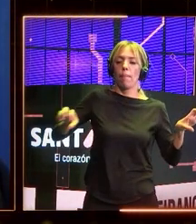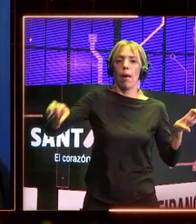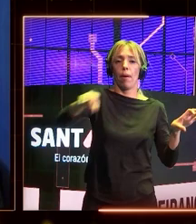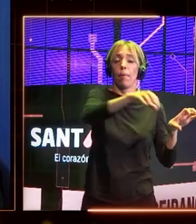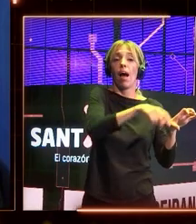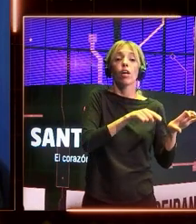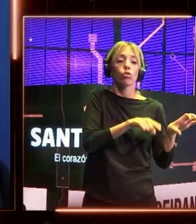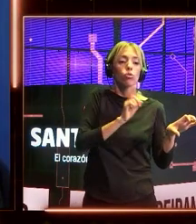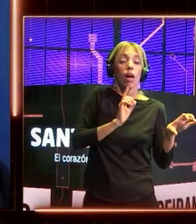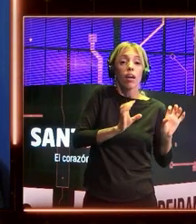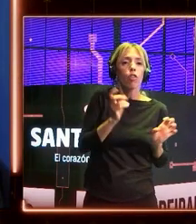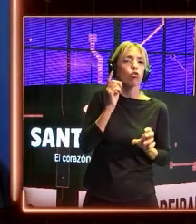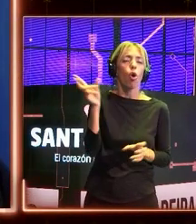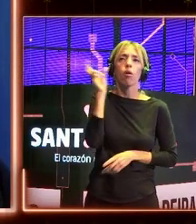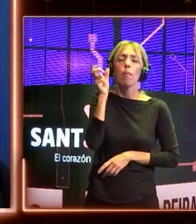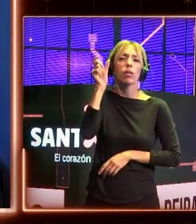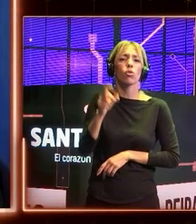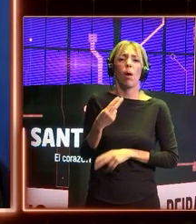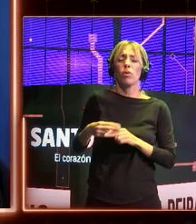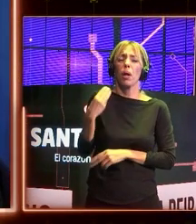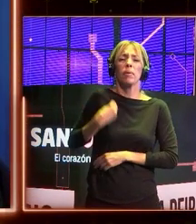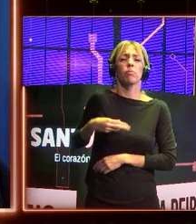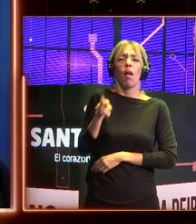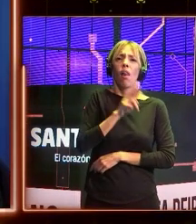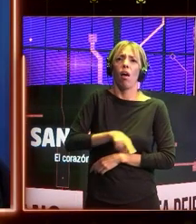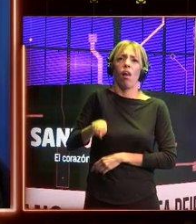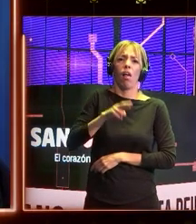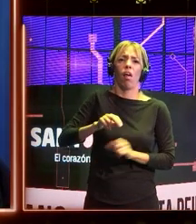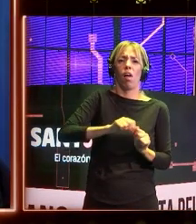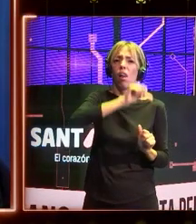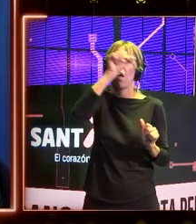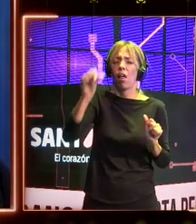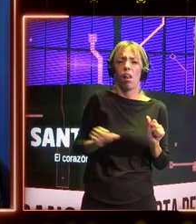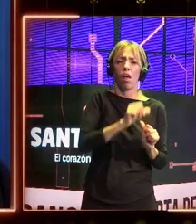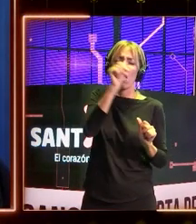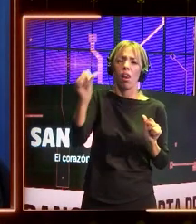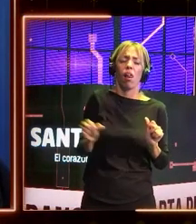sonaran discursos del mismo populista todo el rato, de la mañana a la noche,